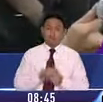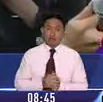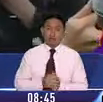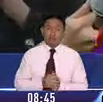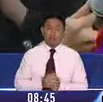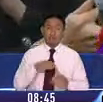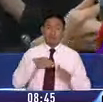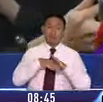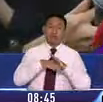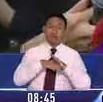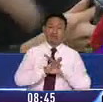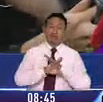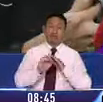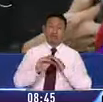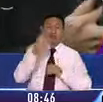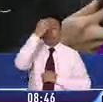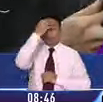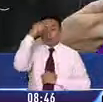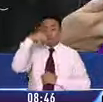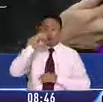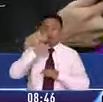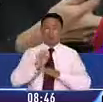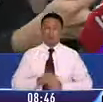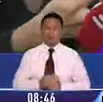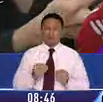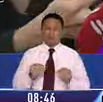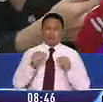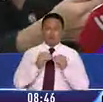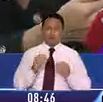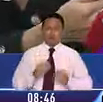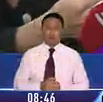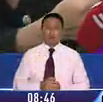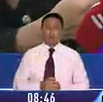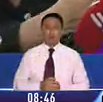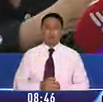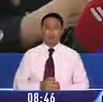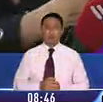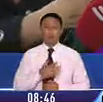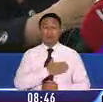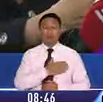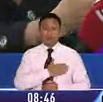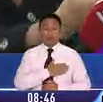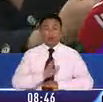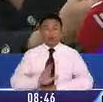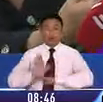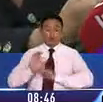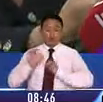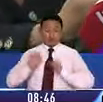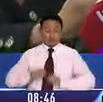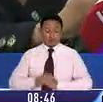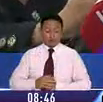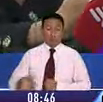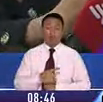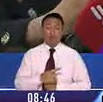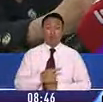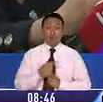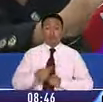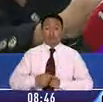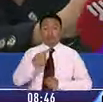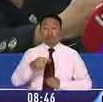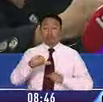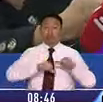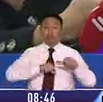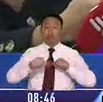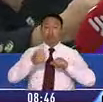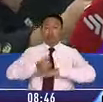ingreso o la educación en el país. Bueno, seguiremos y nos comprometeremos y comprometeremos a las siguientes administraciones